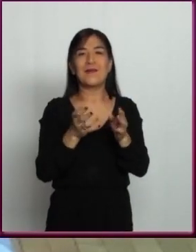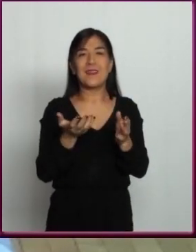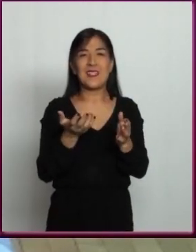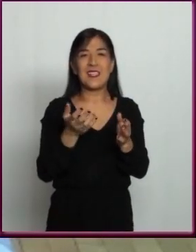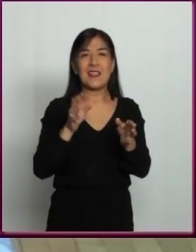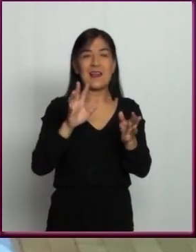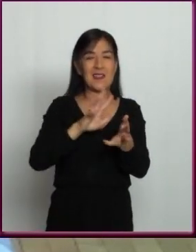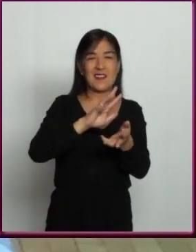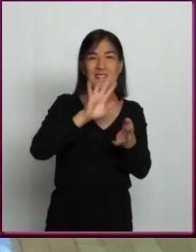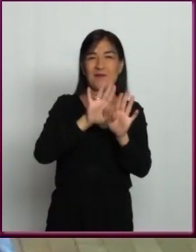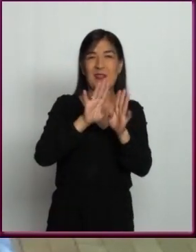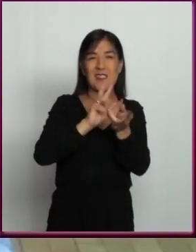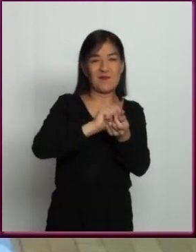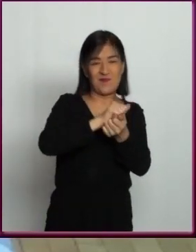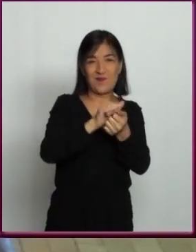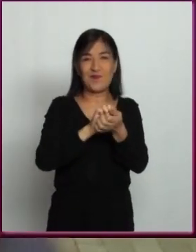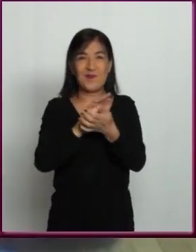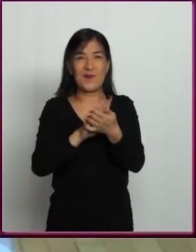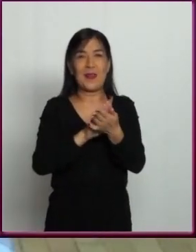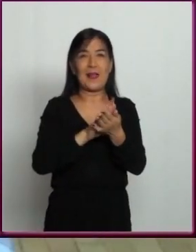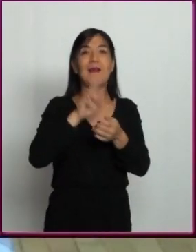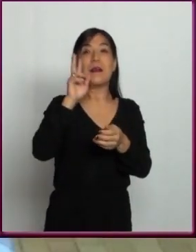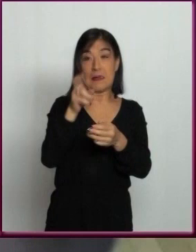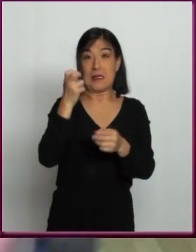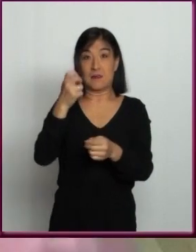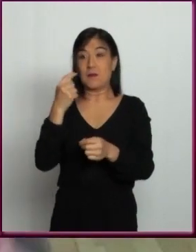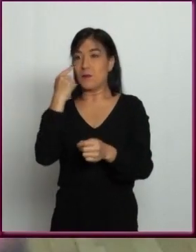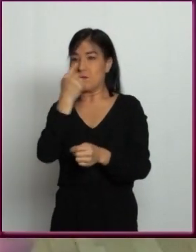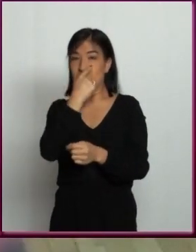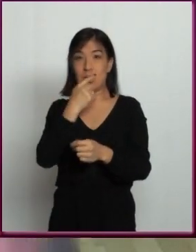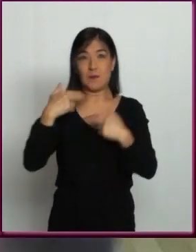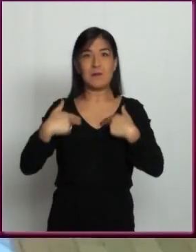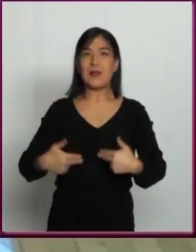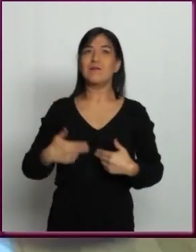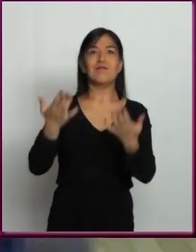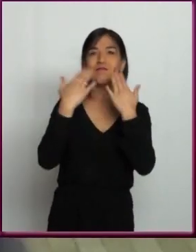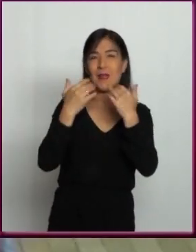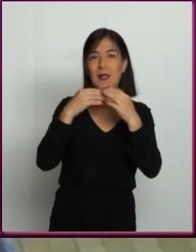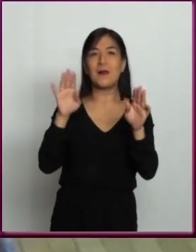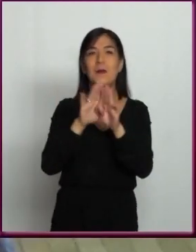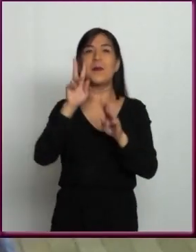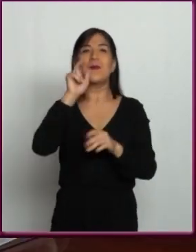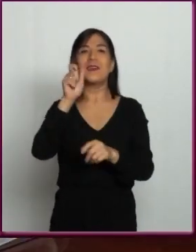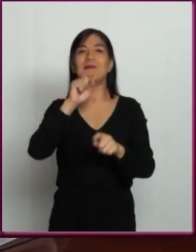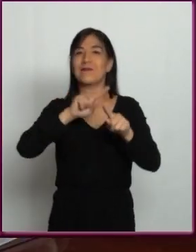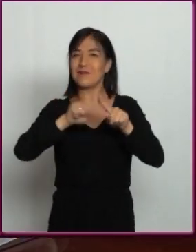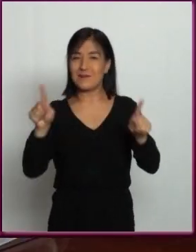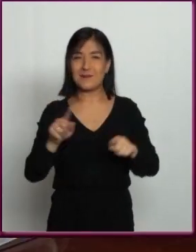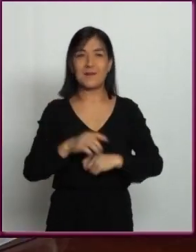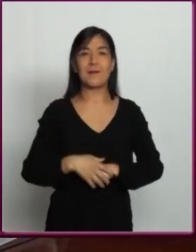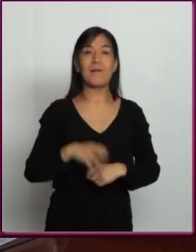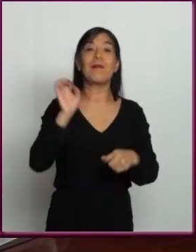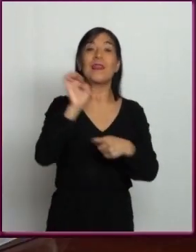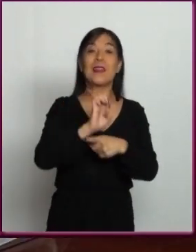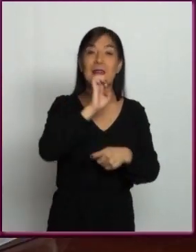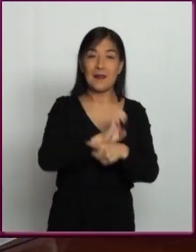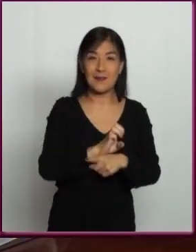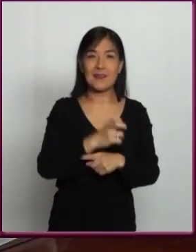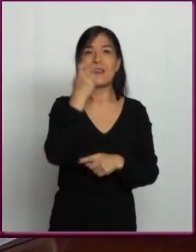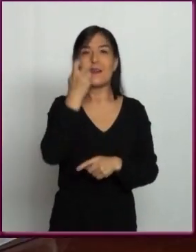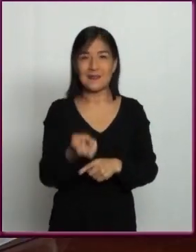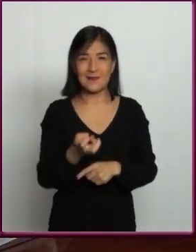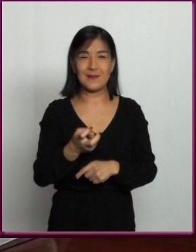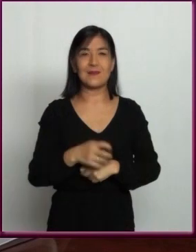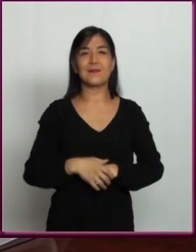es una distorsión geométrica que el ojo no tiene. El ojo proyecta sobre una esfera. Entonces, eso hace